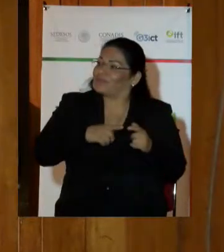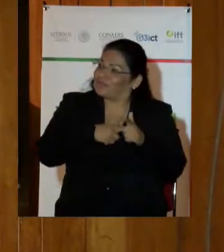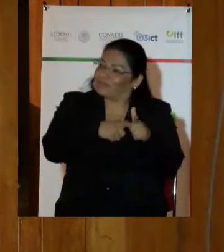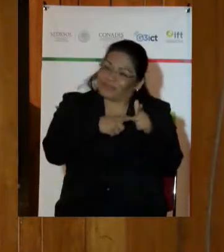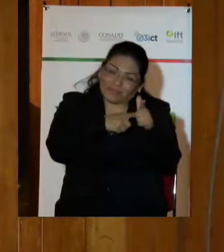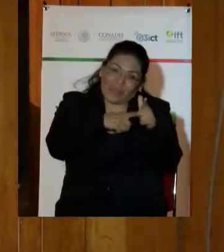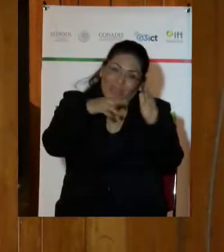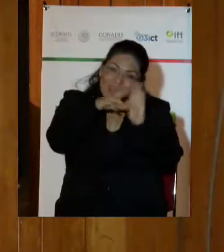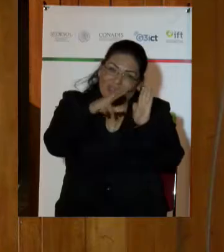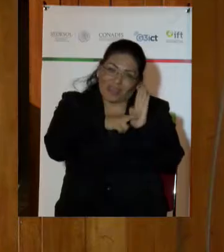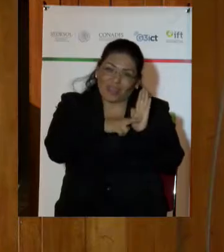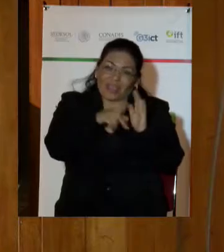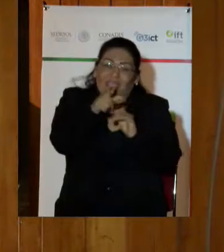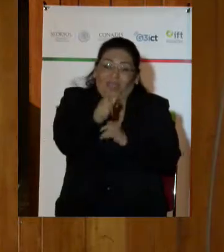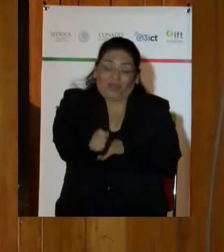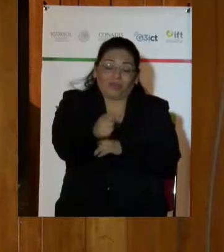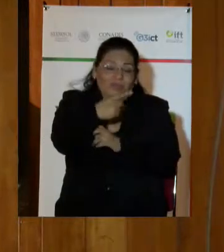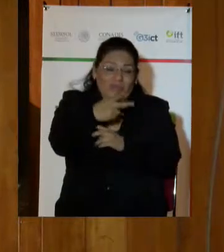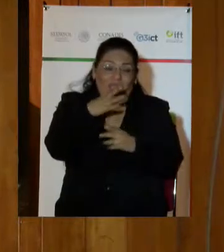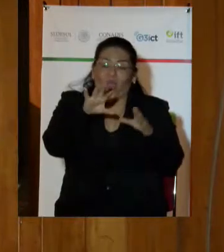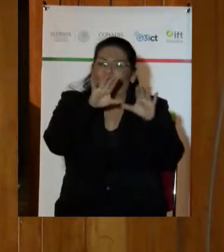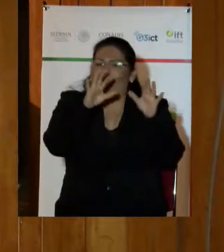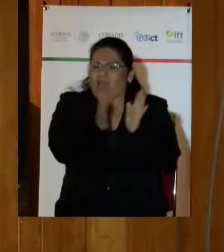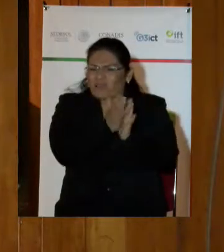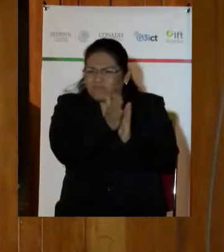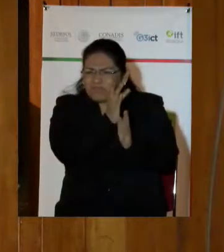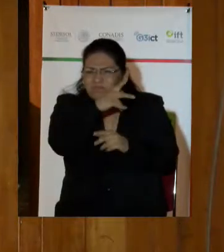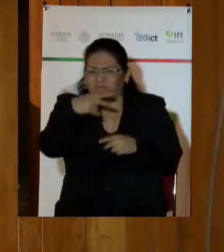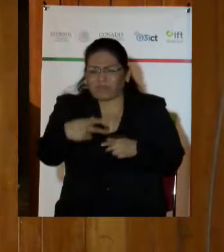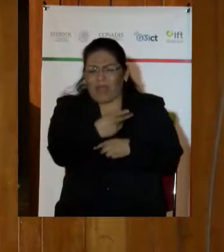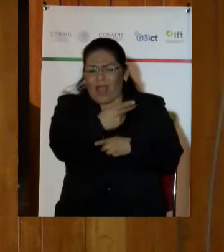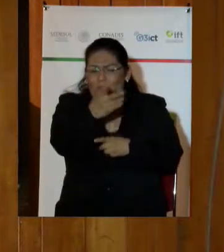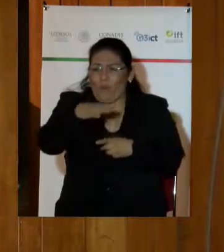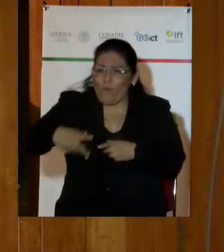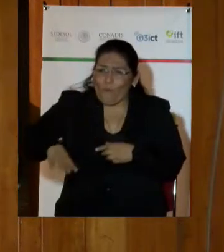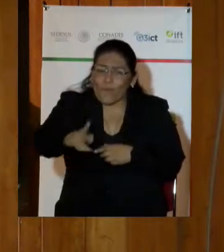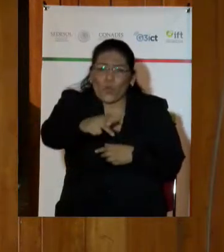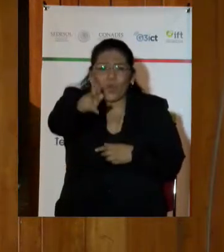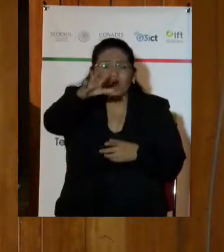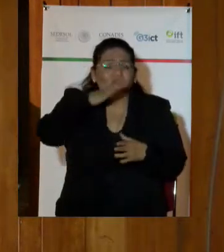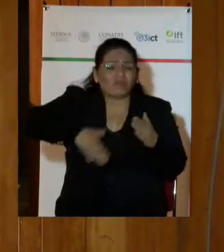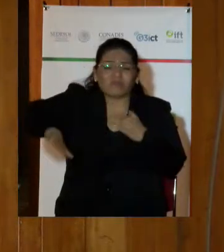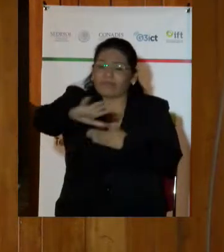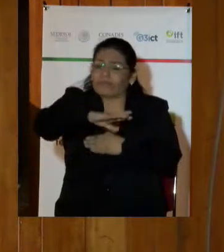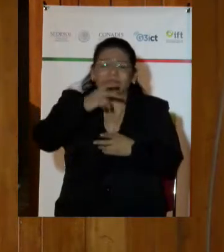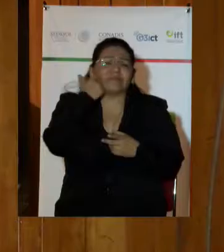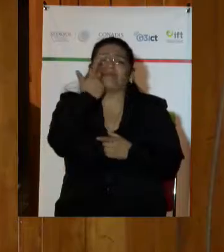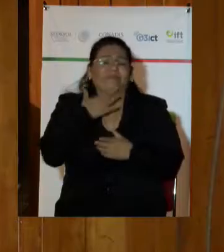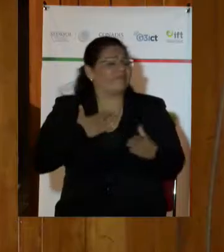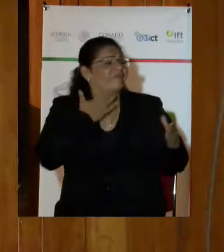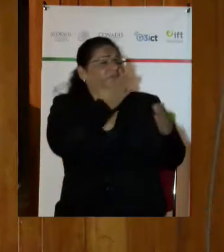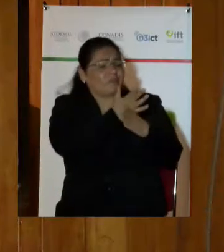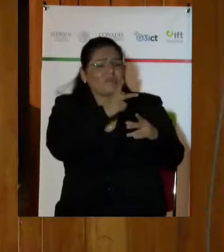preguntado en el primer panel, y tu pregunta me da pauta para, pues no generar una pregunta, pero una especie de recomendación o de